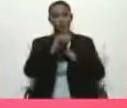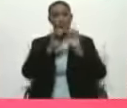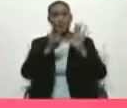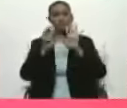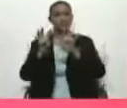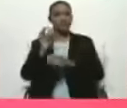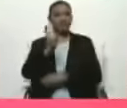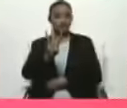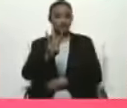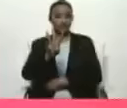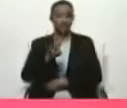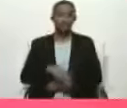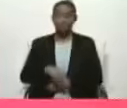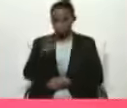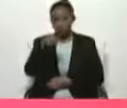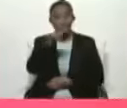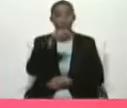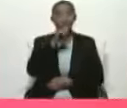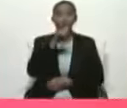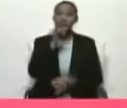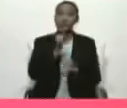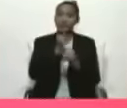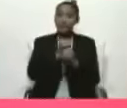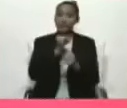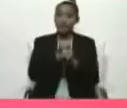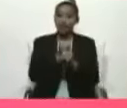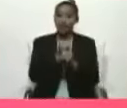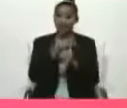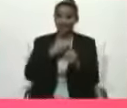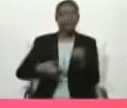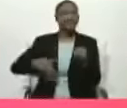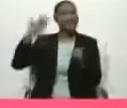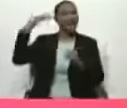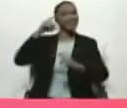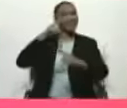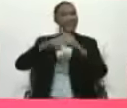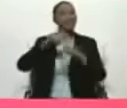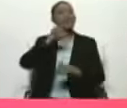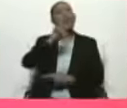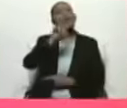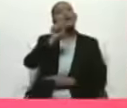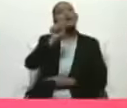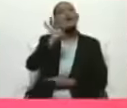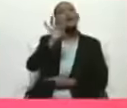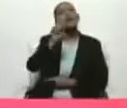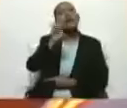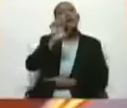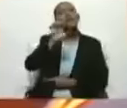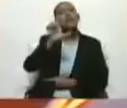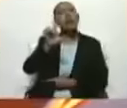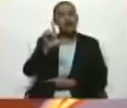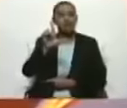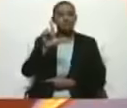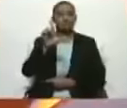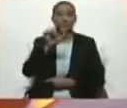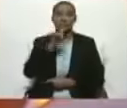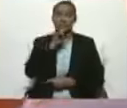No, usted busque eso en internet y no aparece. Lo borran. Yo tengo guardado.